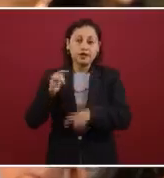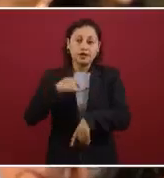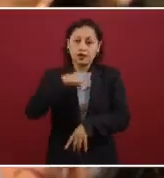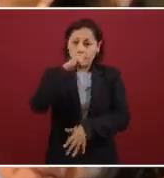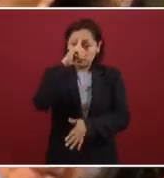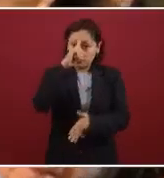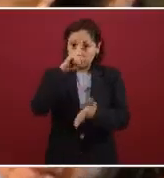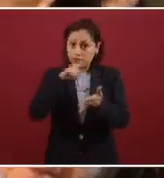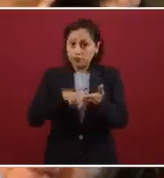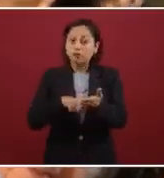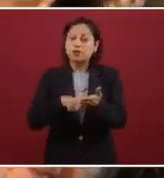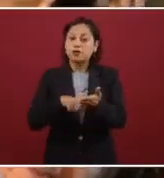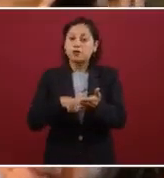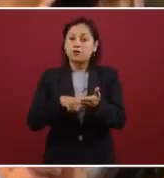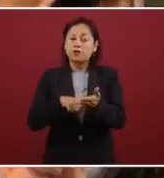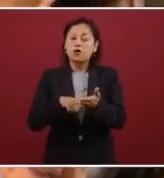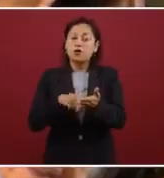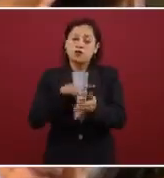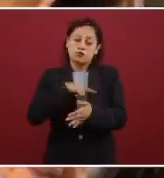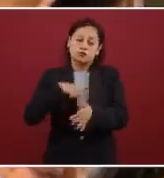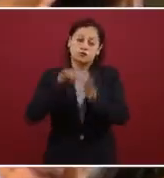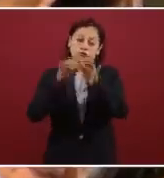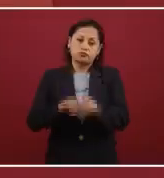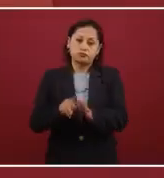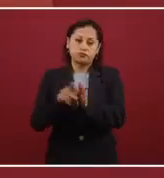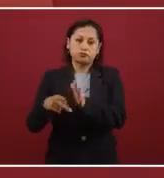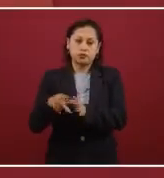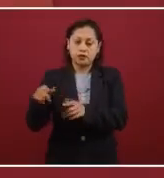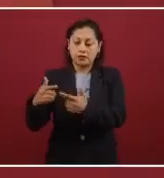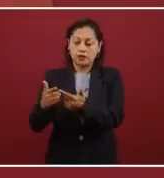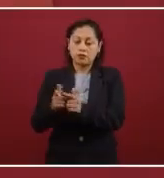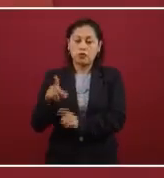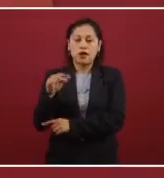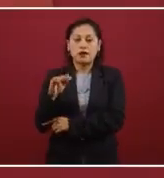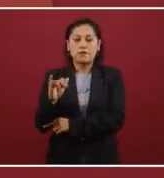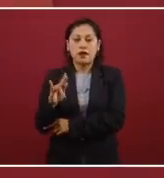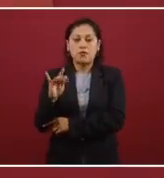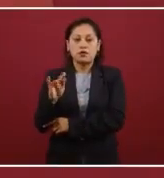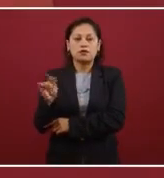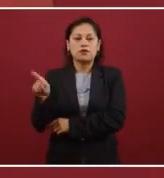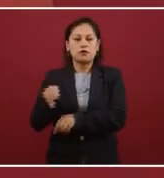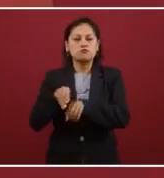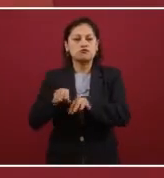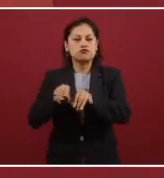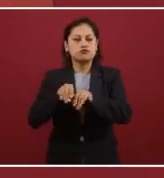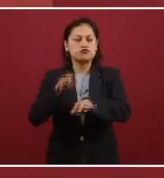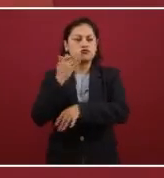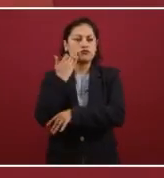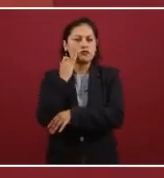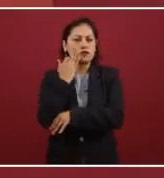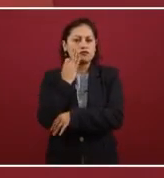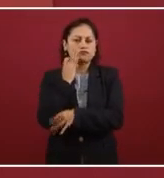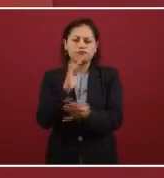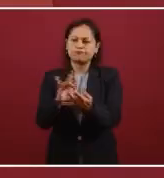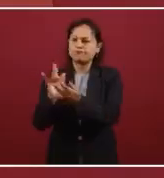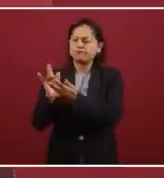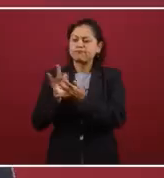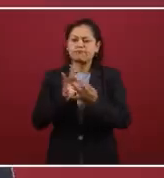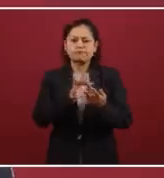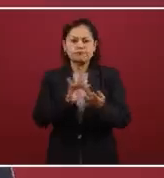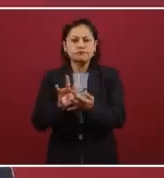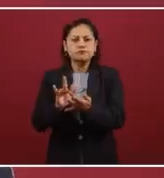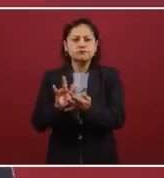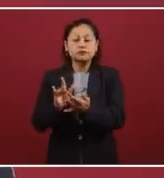Político es uno de los verificadores de contenido de Facebook en México. Animal Político define qué